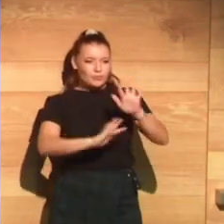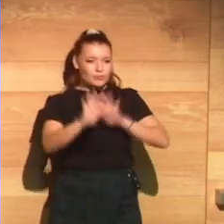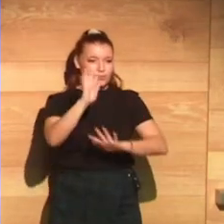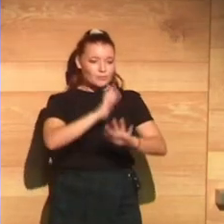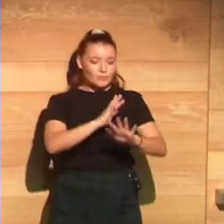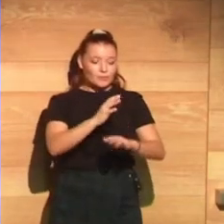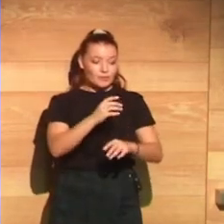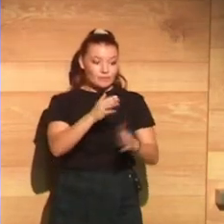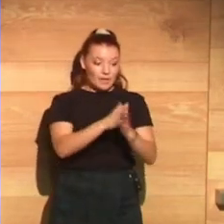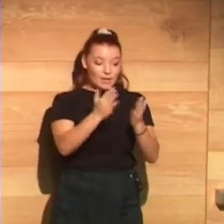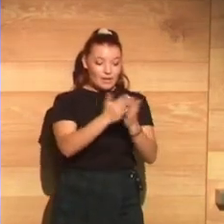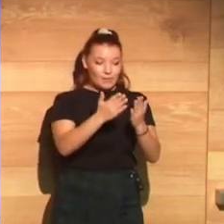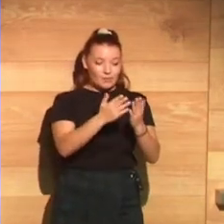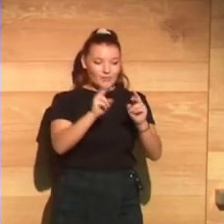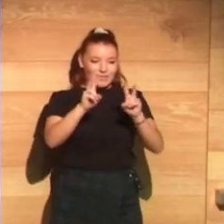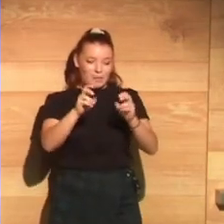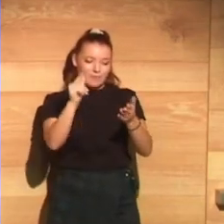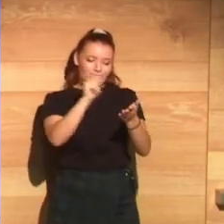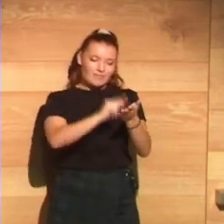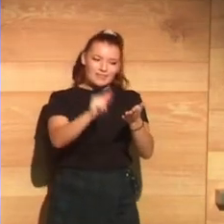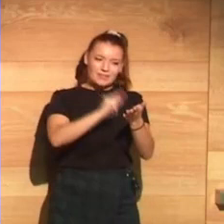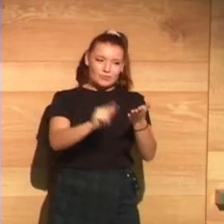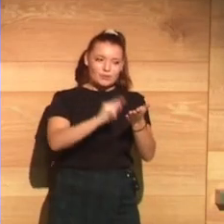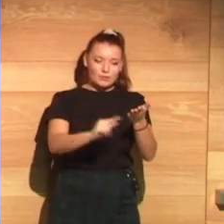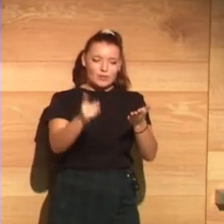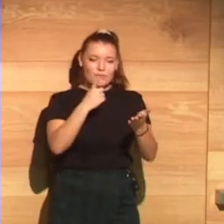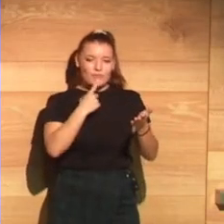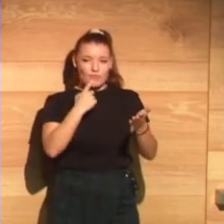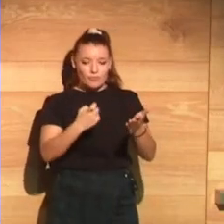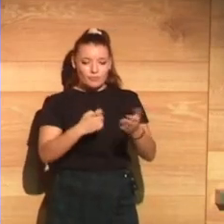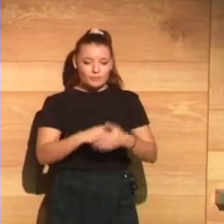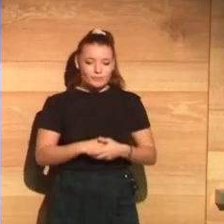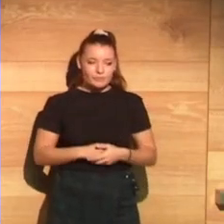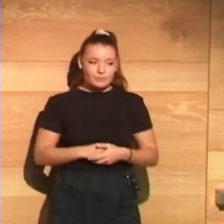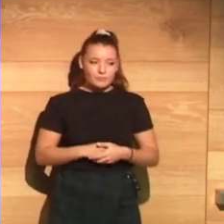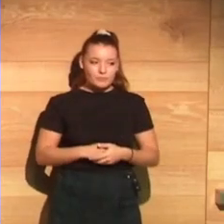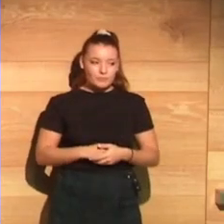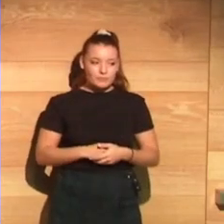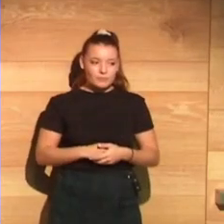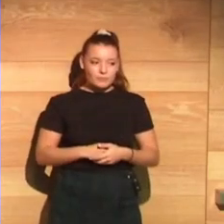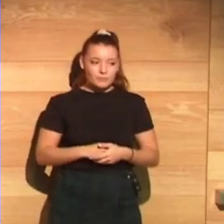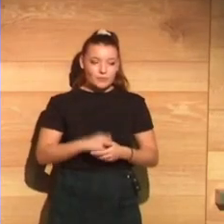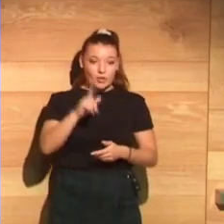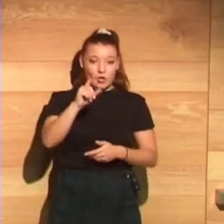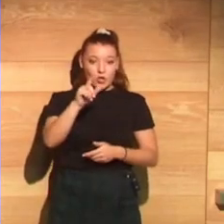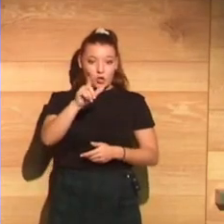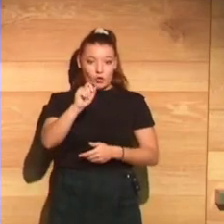pero soy bastante caótica. Para los libros, como la parte que más miedo me da es la de la escritura,